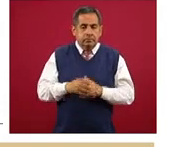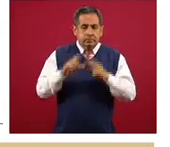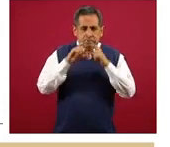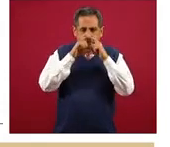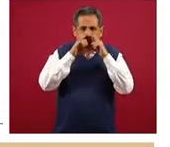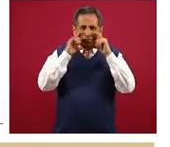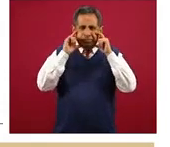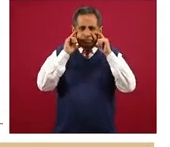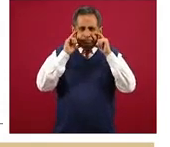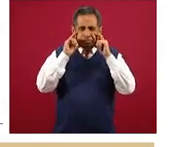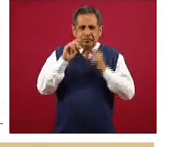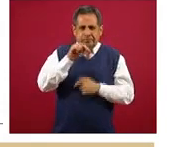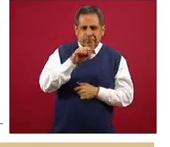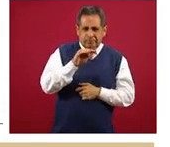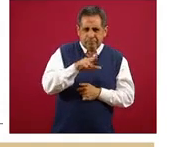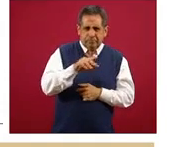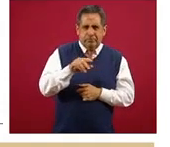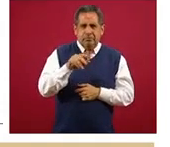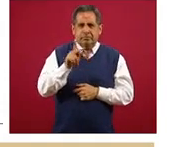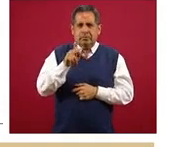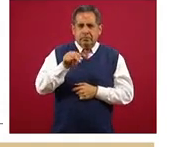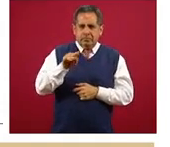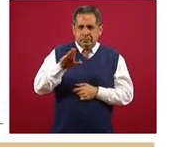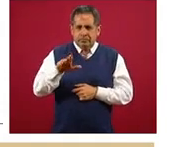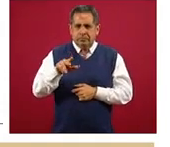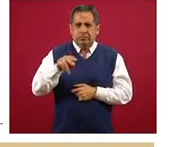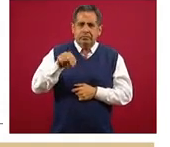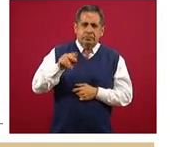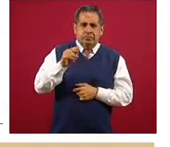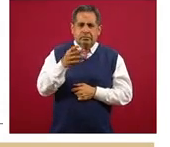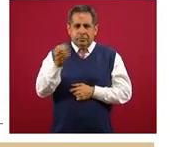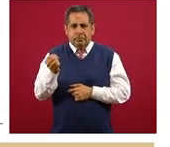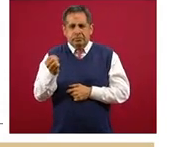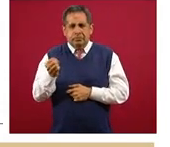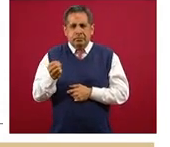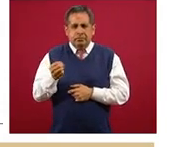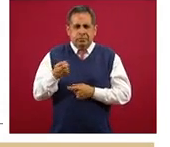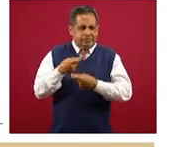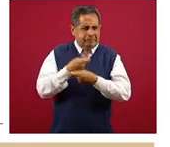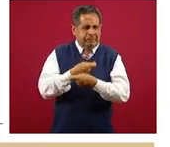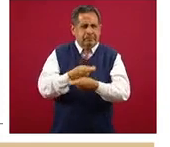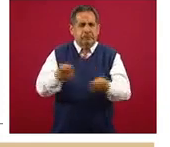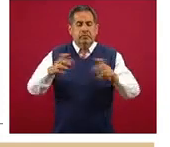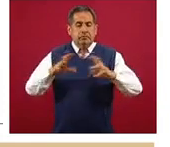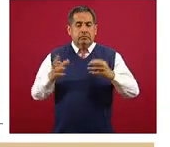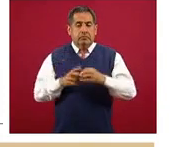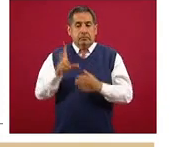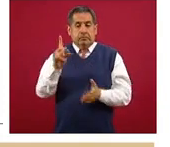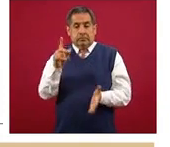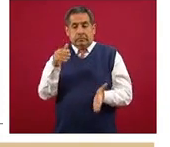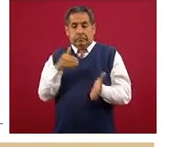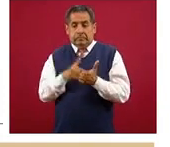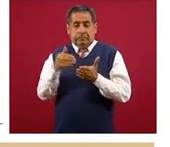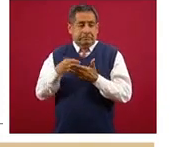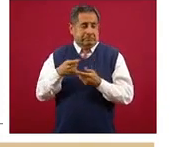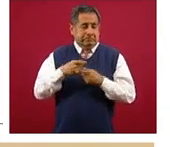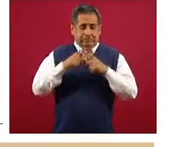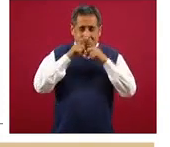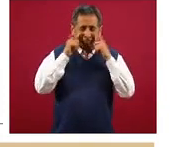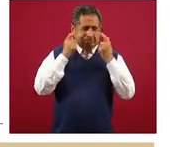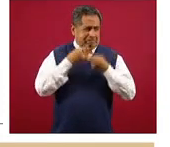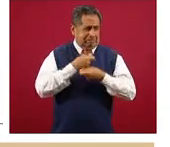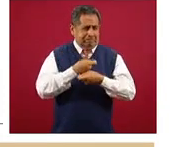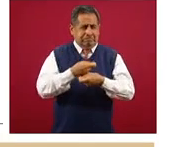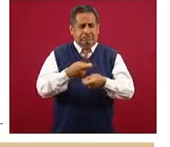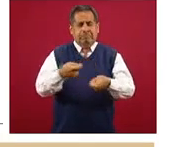respiradores, N95, KN95 o N99. Hemos distribuido más de 30 millones de